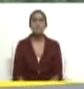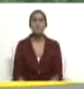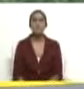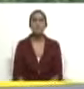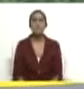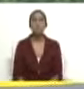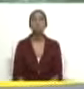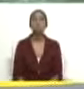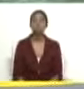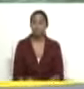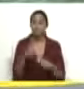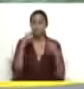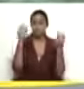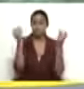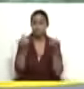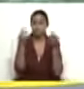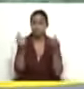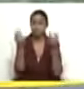¡Pueblo!